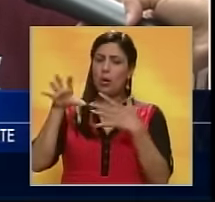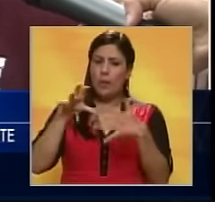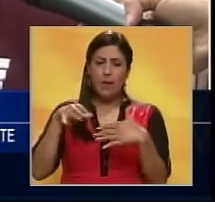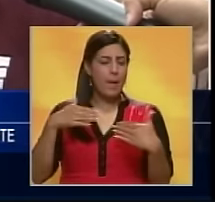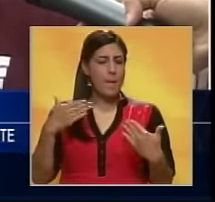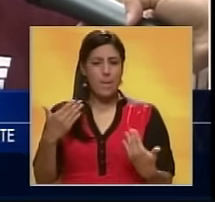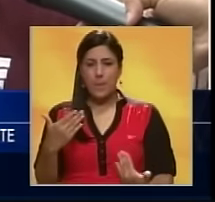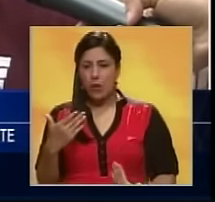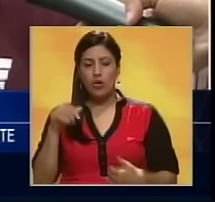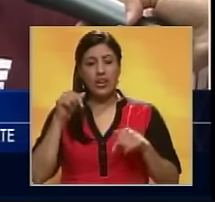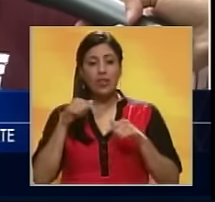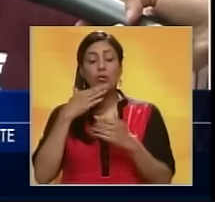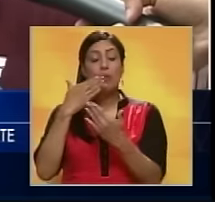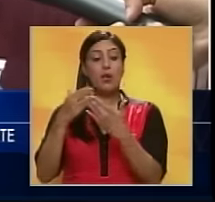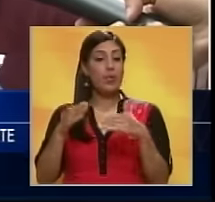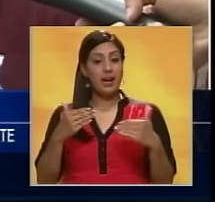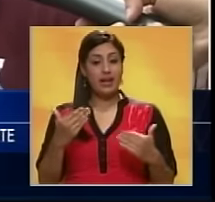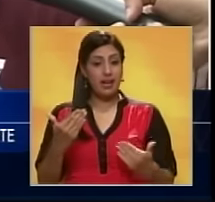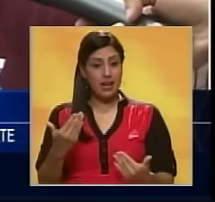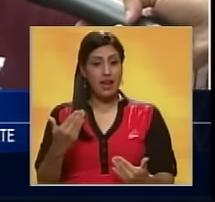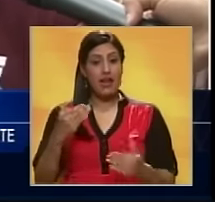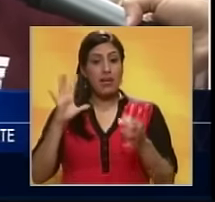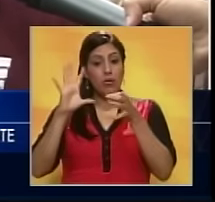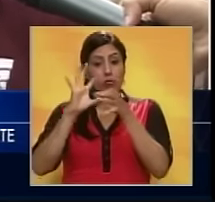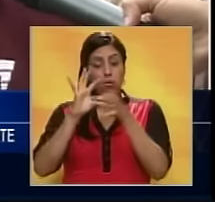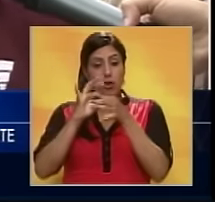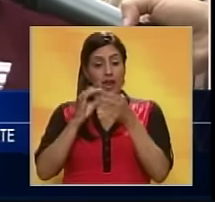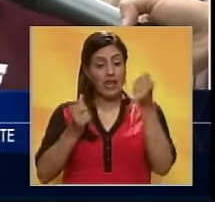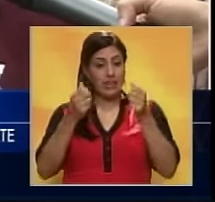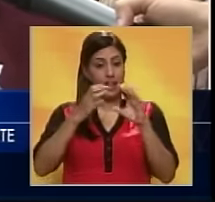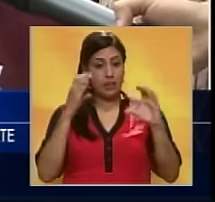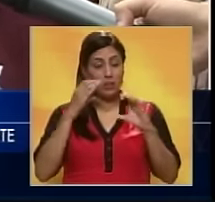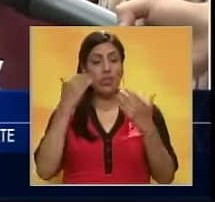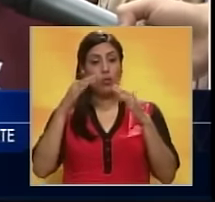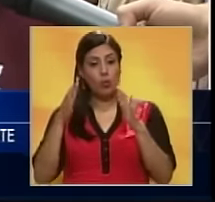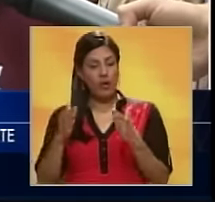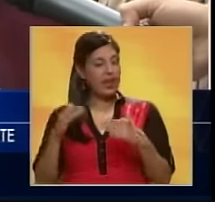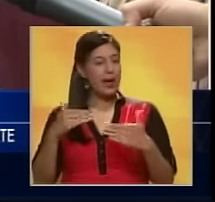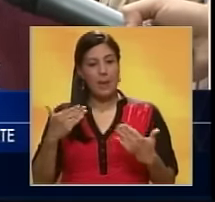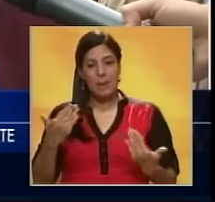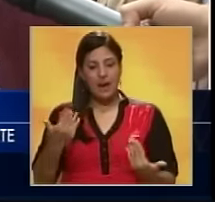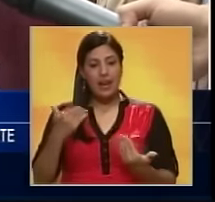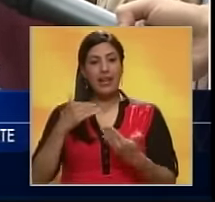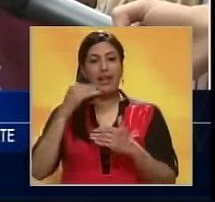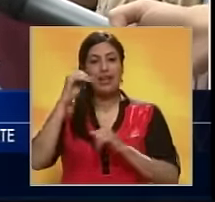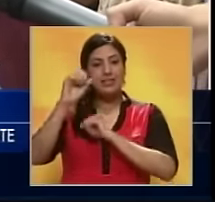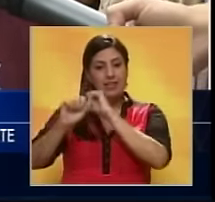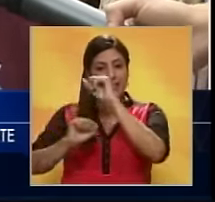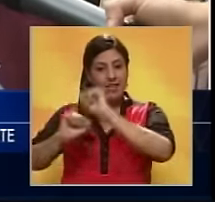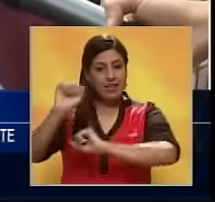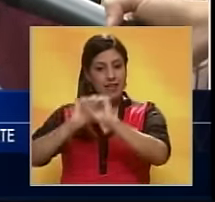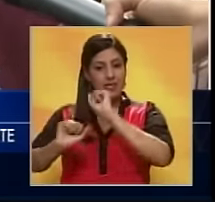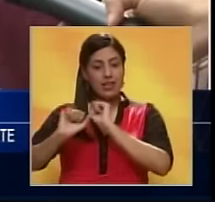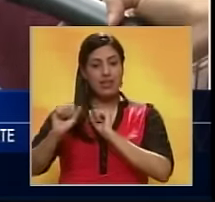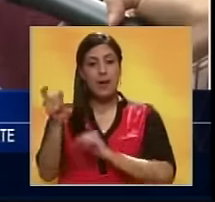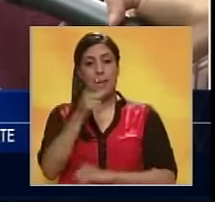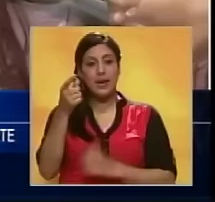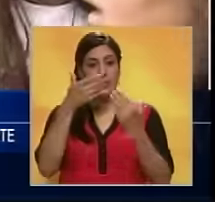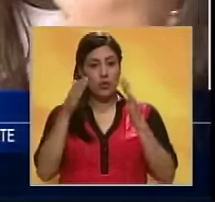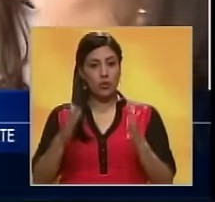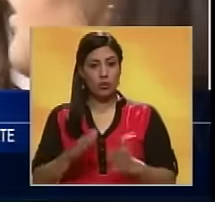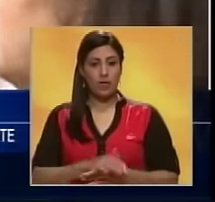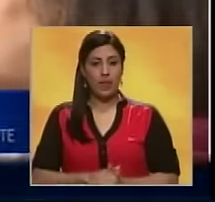situación, porque está planteado es una alianza entre transportistas y estudiantes para salir a defender el pasaje